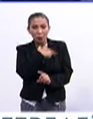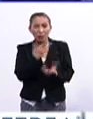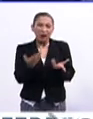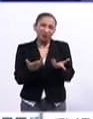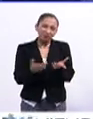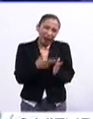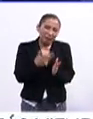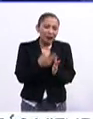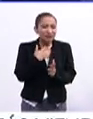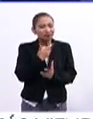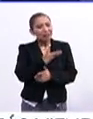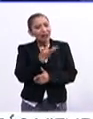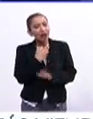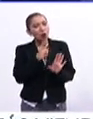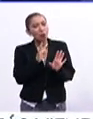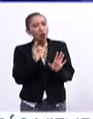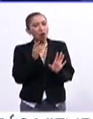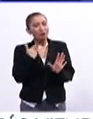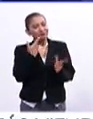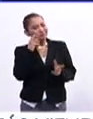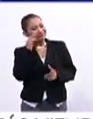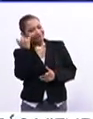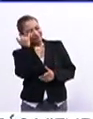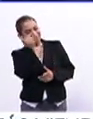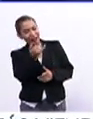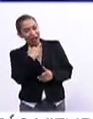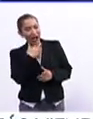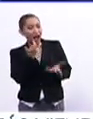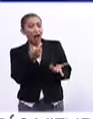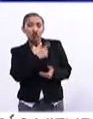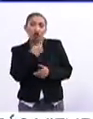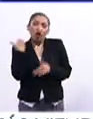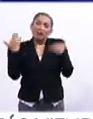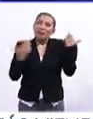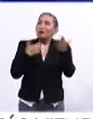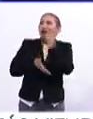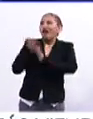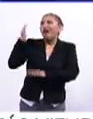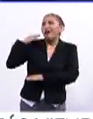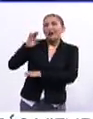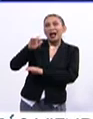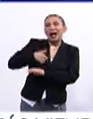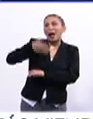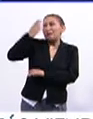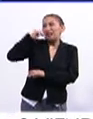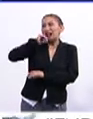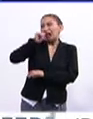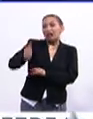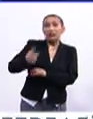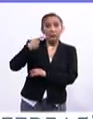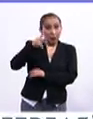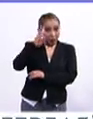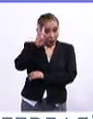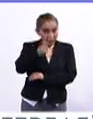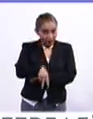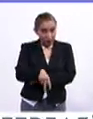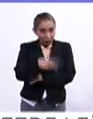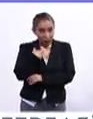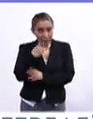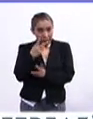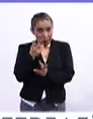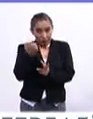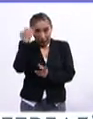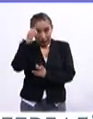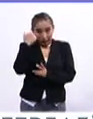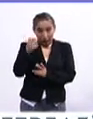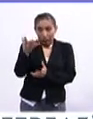muchas veces se tiene a lo mejor algún estigma, ¿no? De que pues es solamente por diversión, que no aprenden nada, pero en realidad es